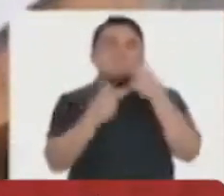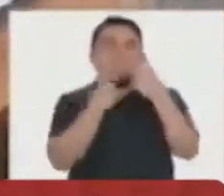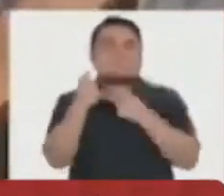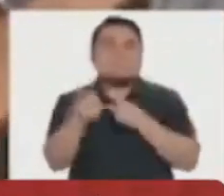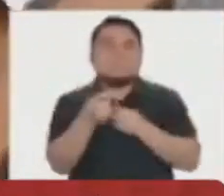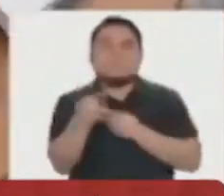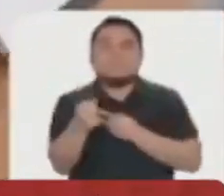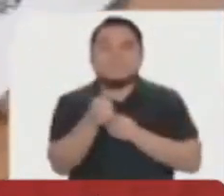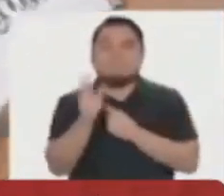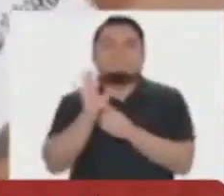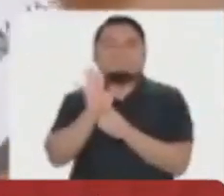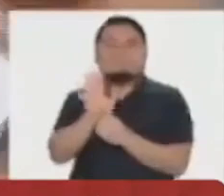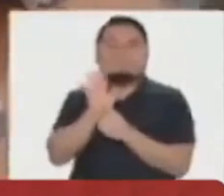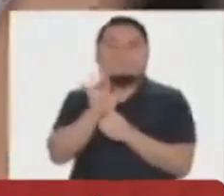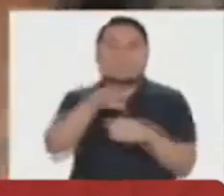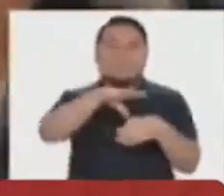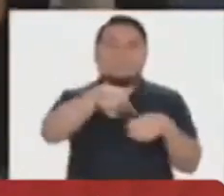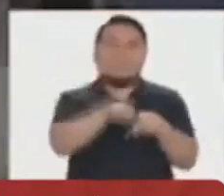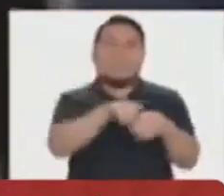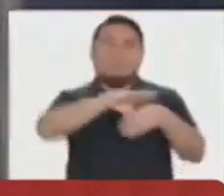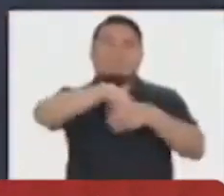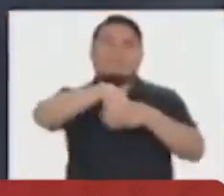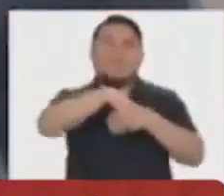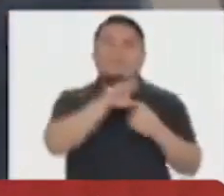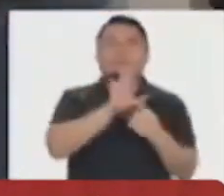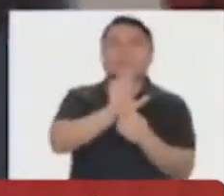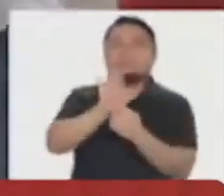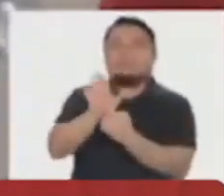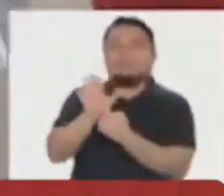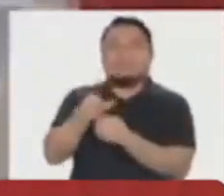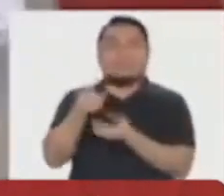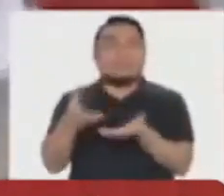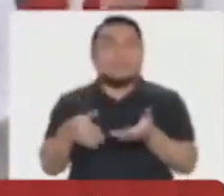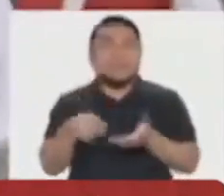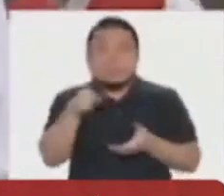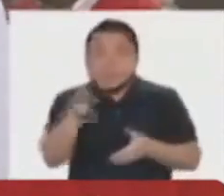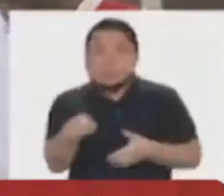los estudiantes de la Universidad Nacional de Ingeniería presentaron un